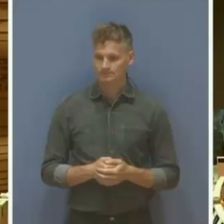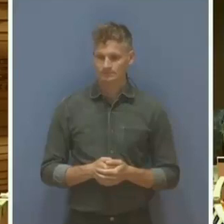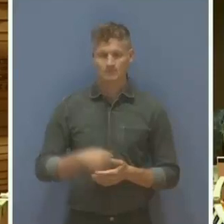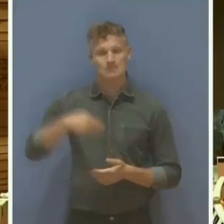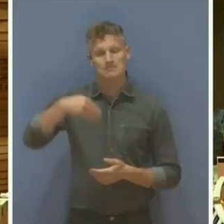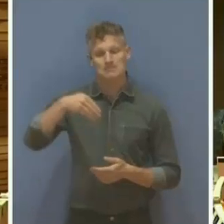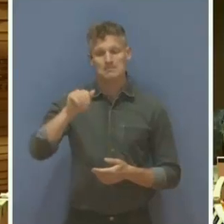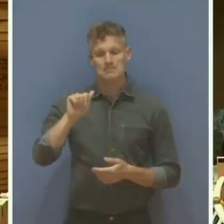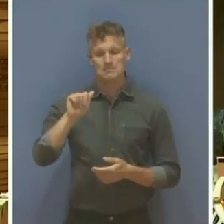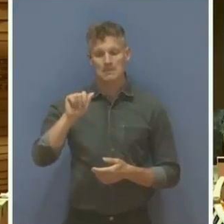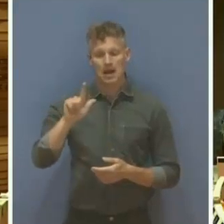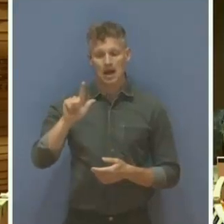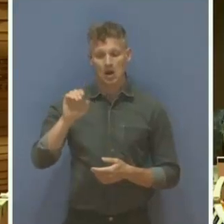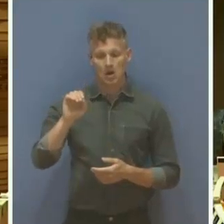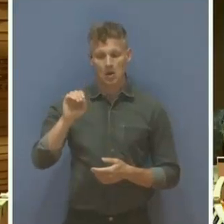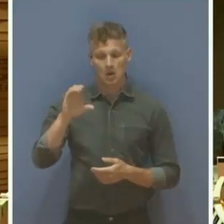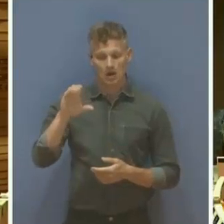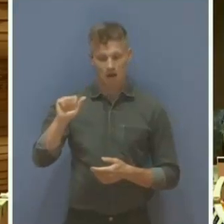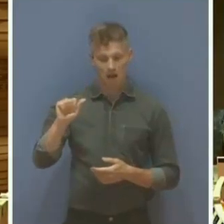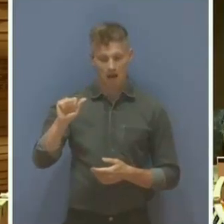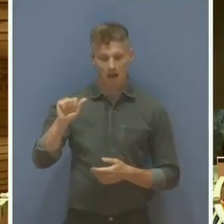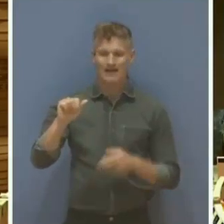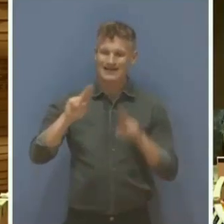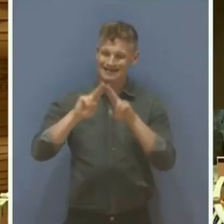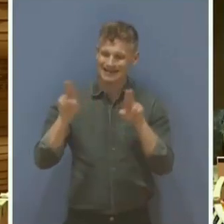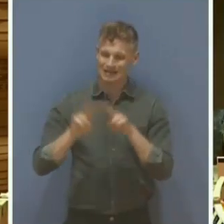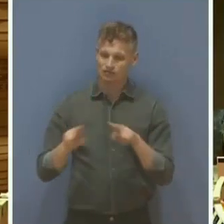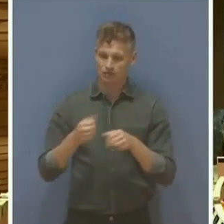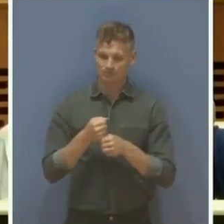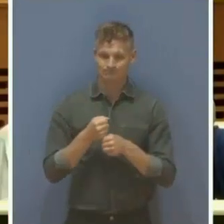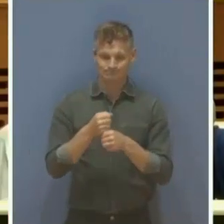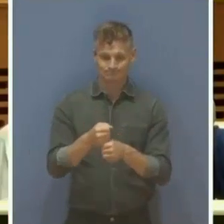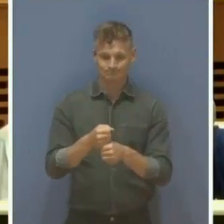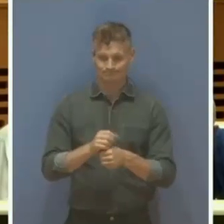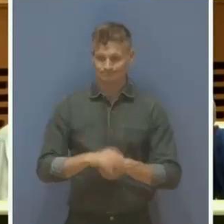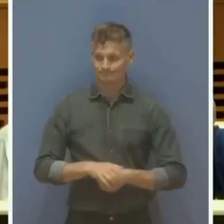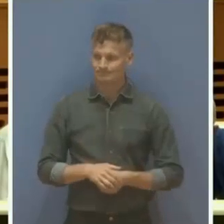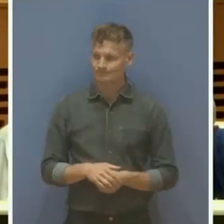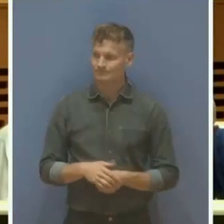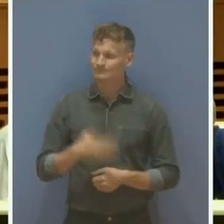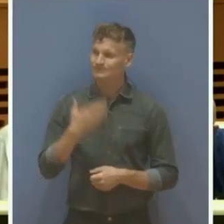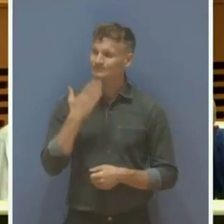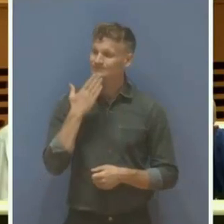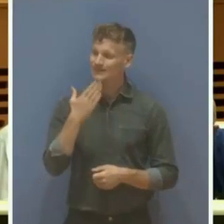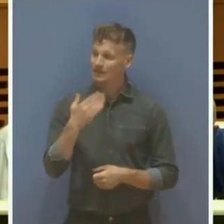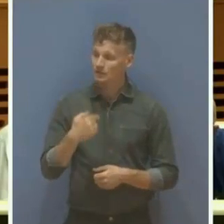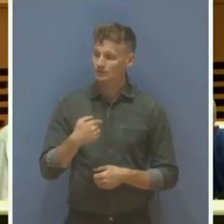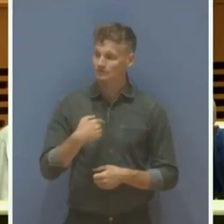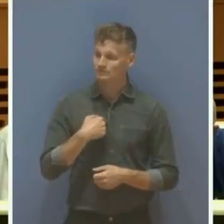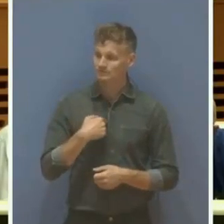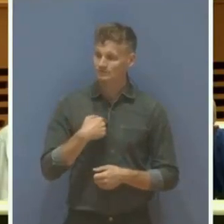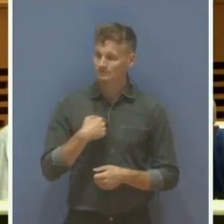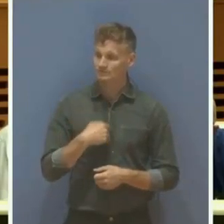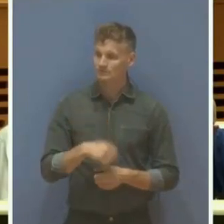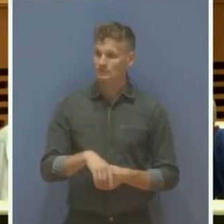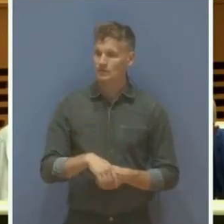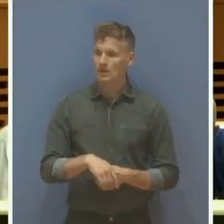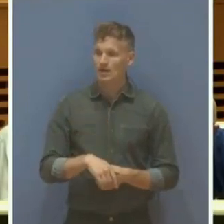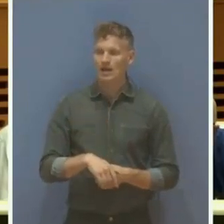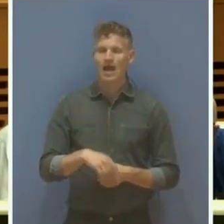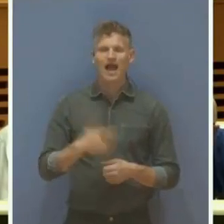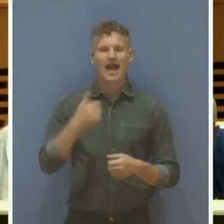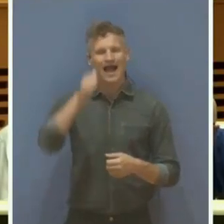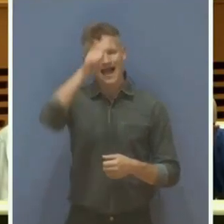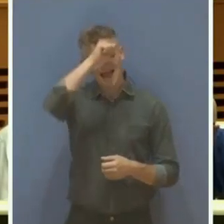Gracias. Soy del pueblo Pijao en el Piedemonte Amazónico. Recomendamos hacer un estudio sobre propiedad intelectual y pueblos